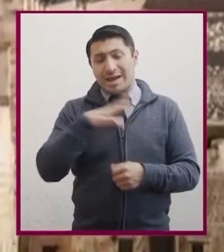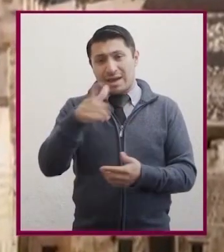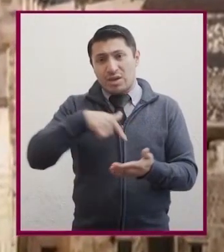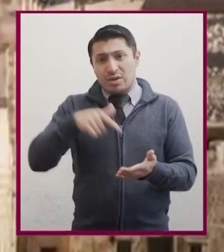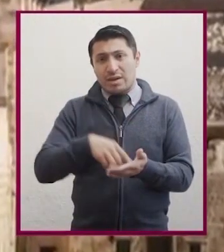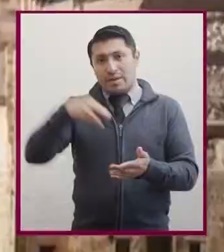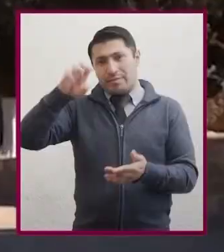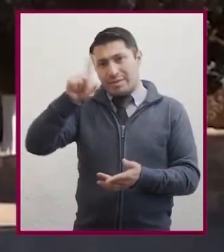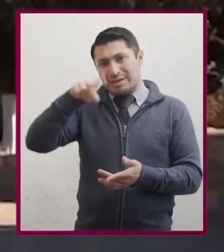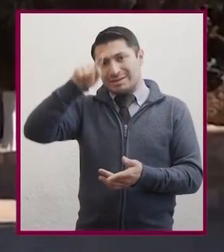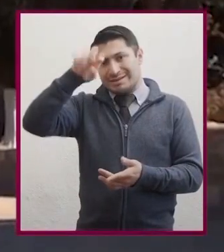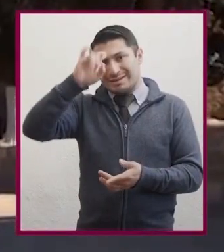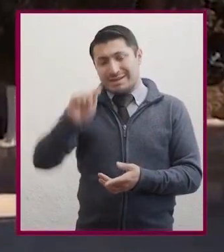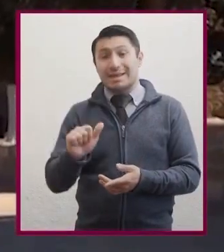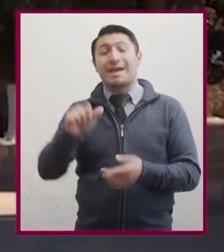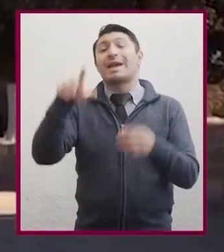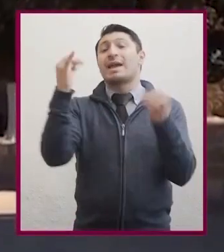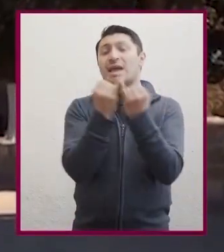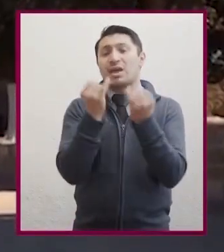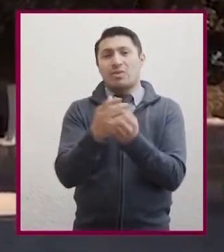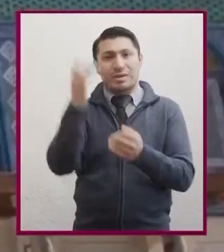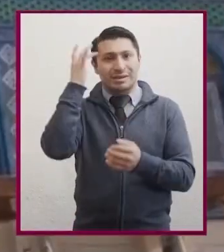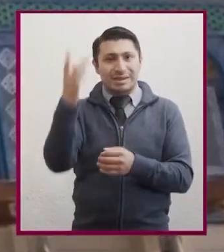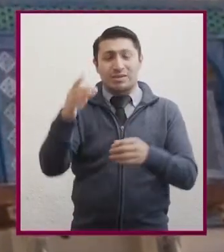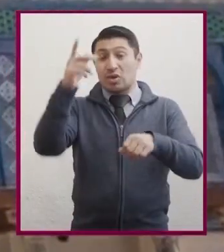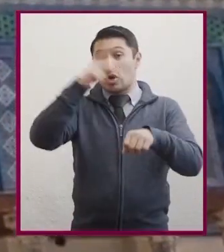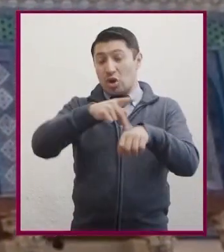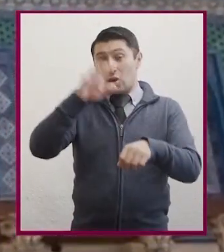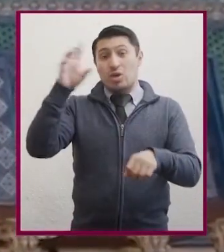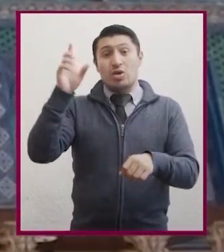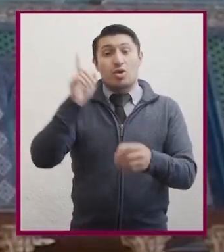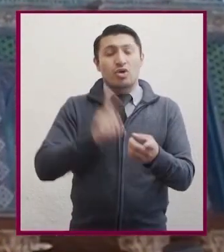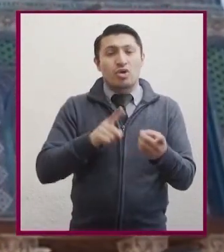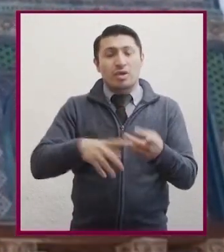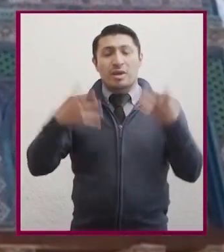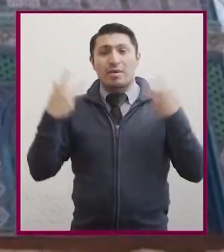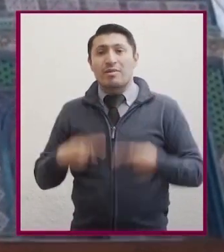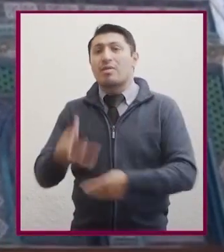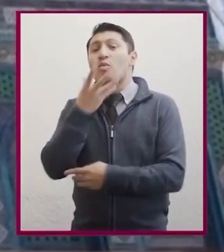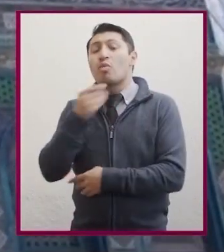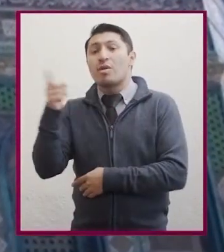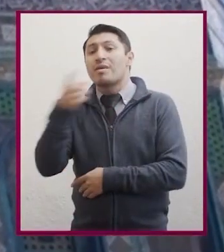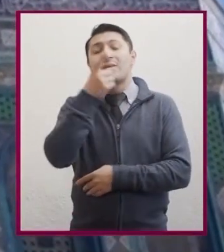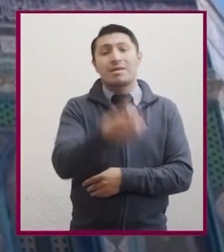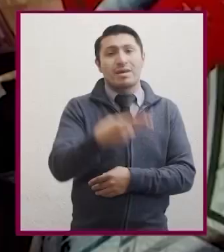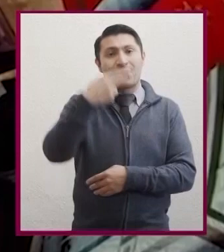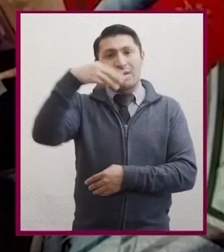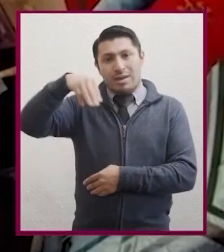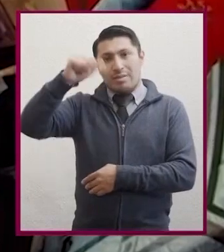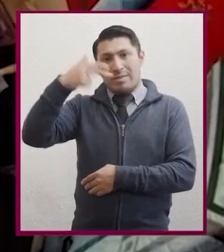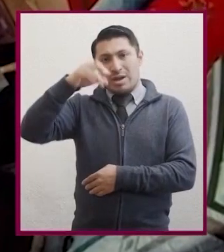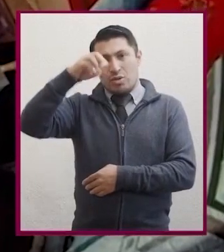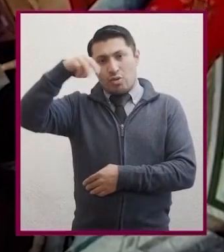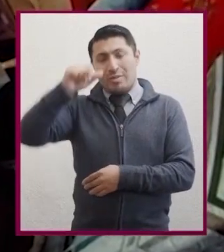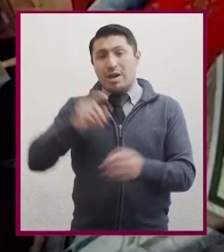mezquita de Al-Aqsa y el santuario del Domo de la Roca, donde los musulmanes dicen que Mahoma ascendió al cielo. Es por eso el